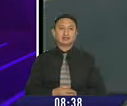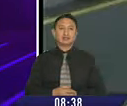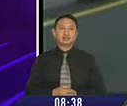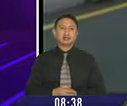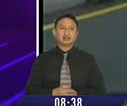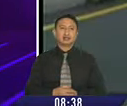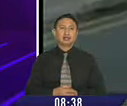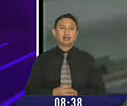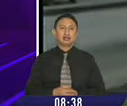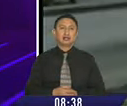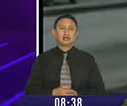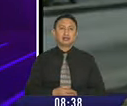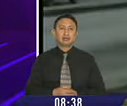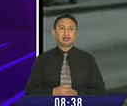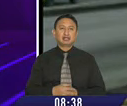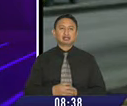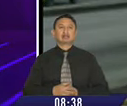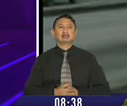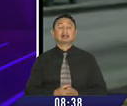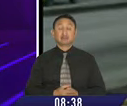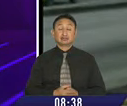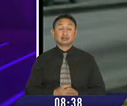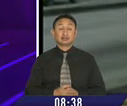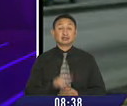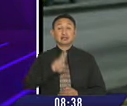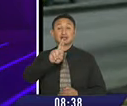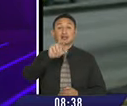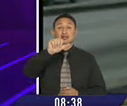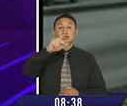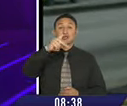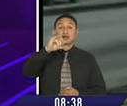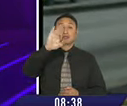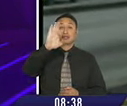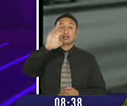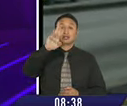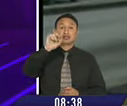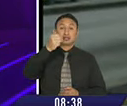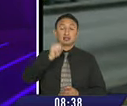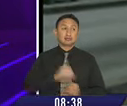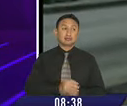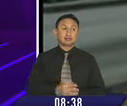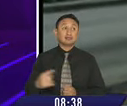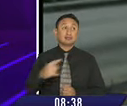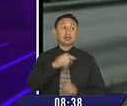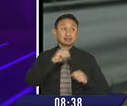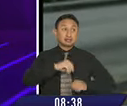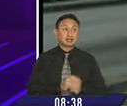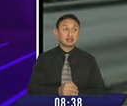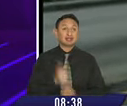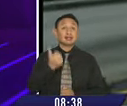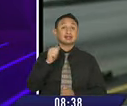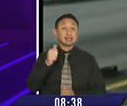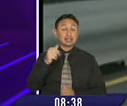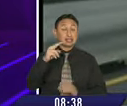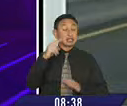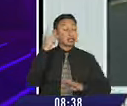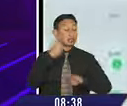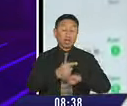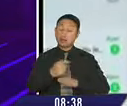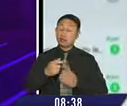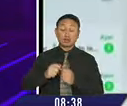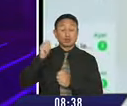esta? Aquí está. Ah, vean, aquí está. Rapitrans. Ahí en Rapitrans tienen como norma jugar 40 a las 10. ¡Qué